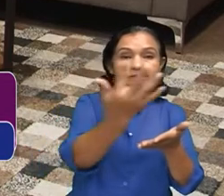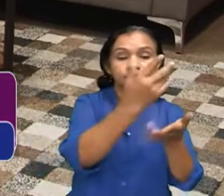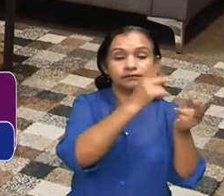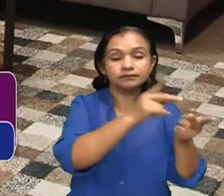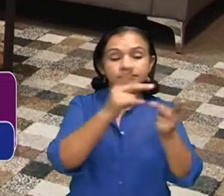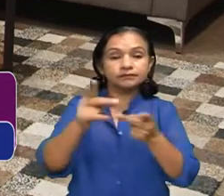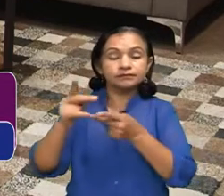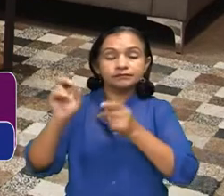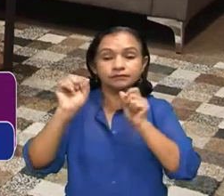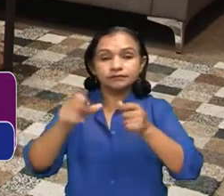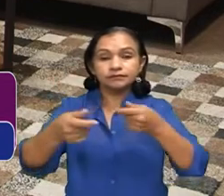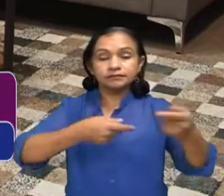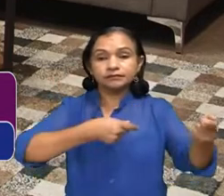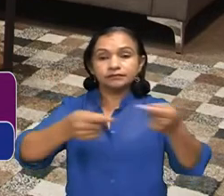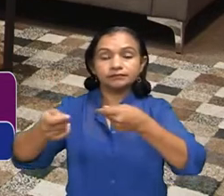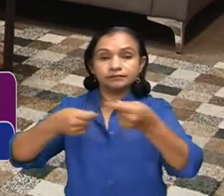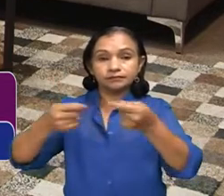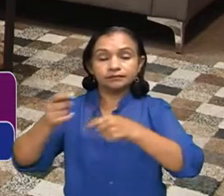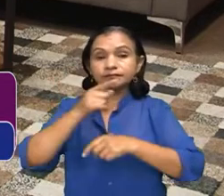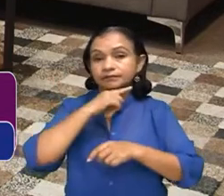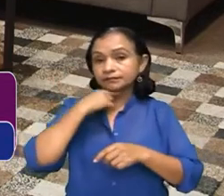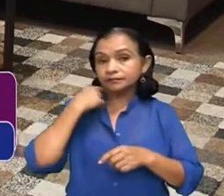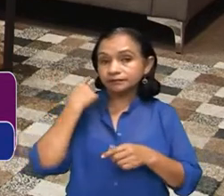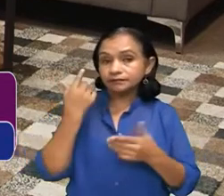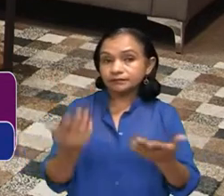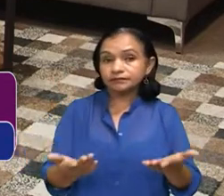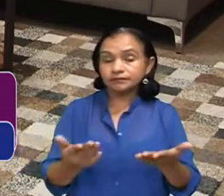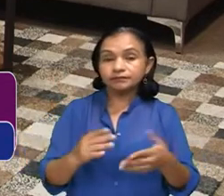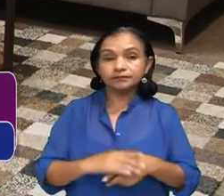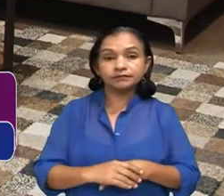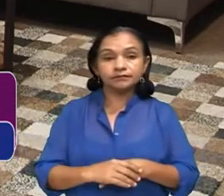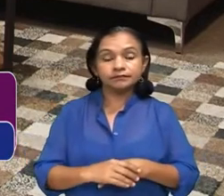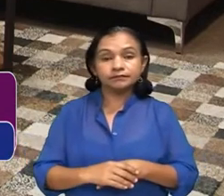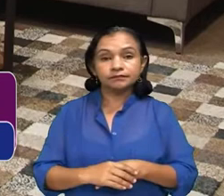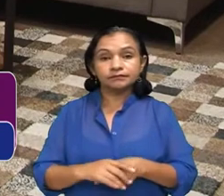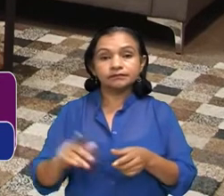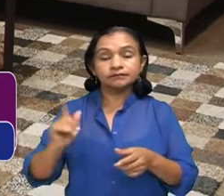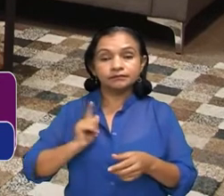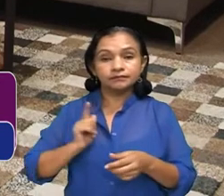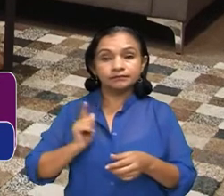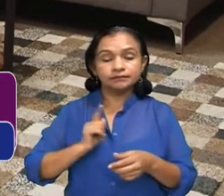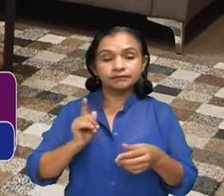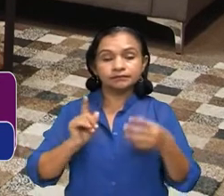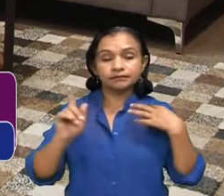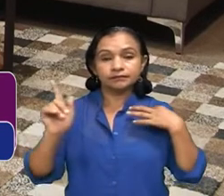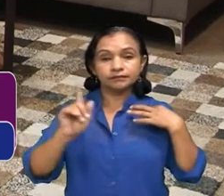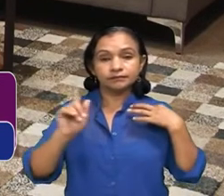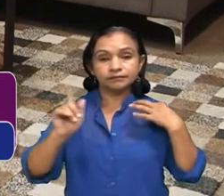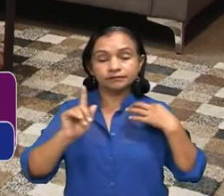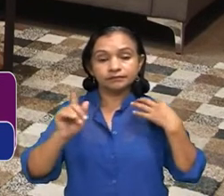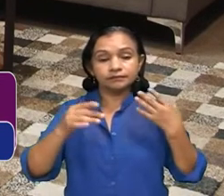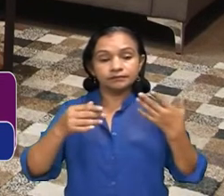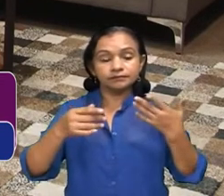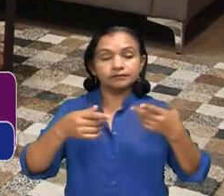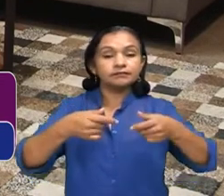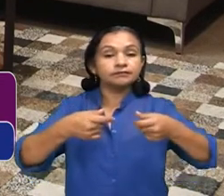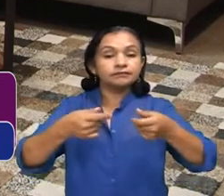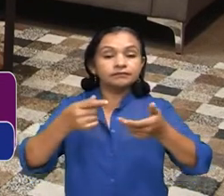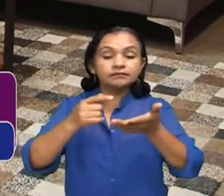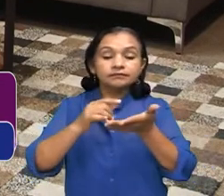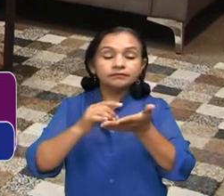pudieran comercializar, ¿verdad? Y que tener como una tienda online de